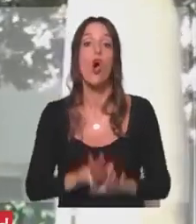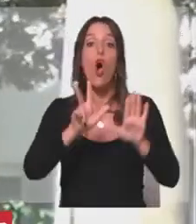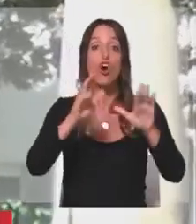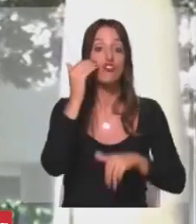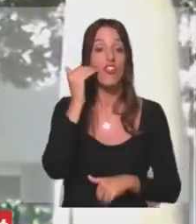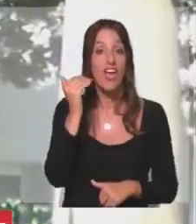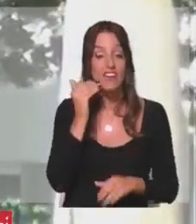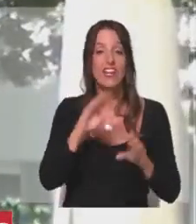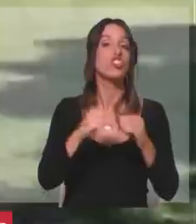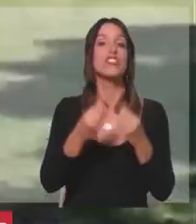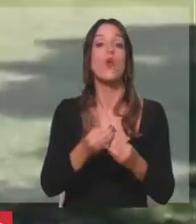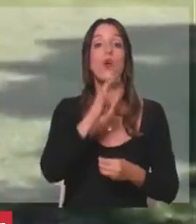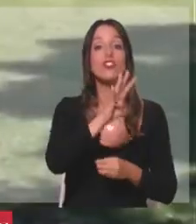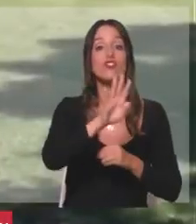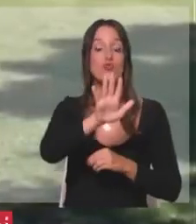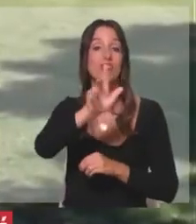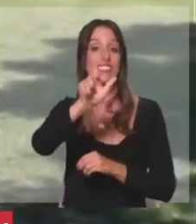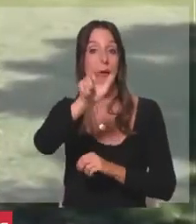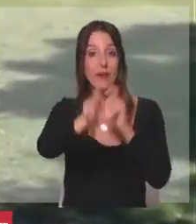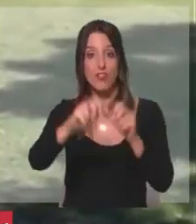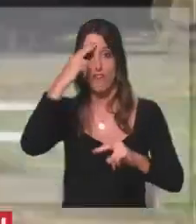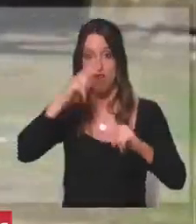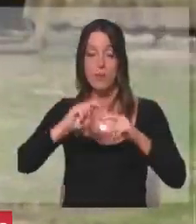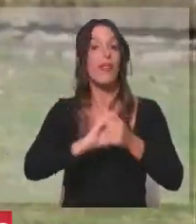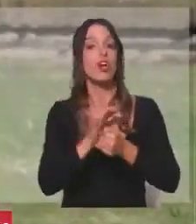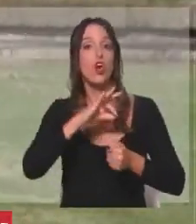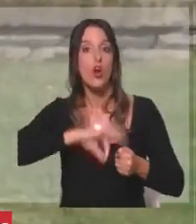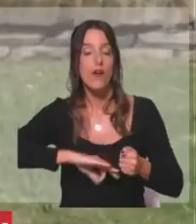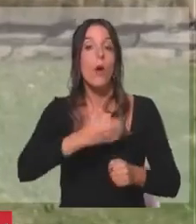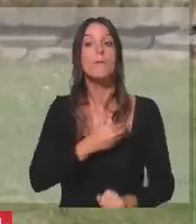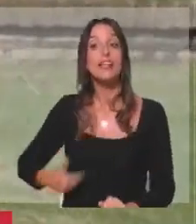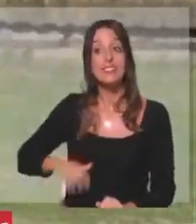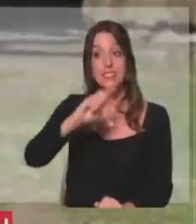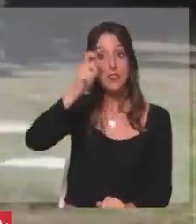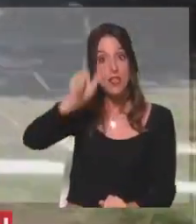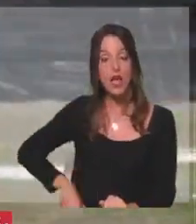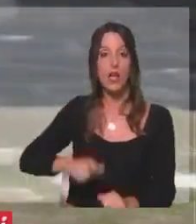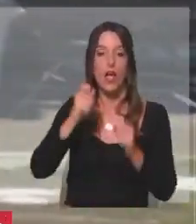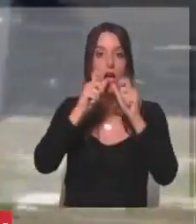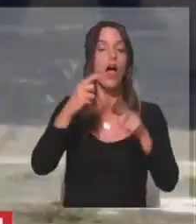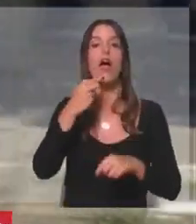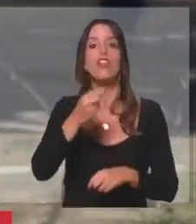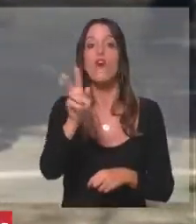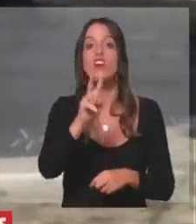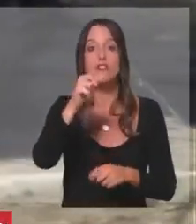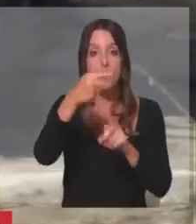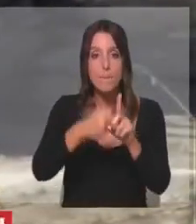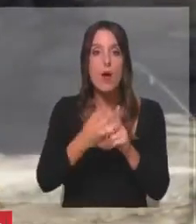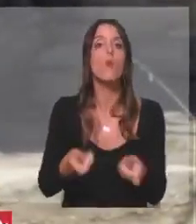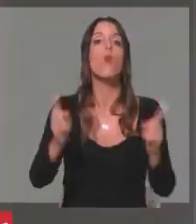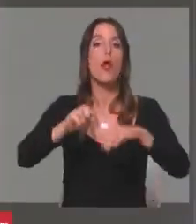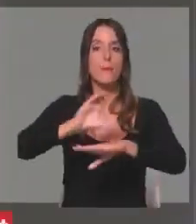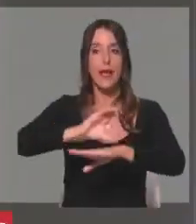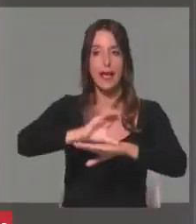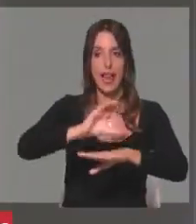con 456 casos de personas con COVID-19, el presidente Lacalle Pou anunció que el 22 de ese mes retomarían las clases